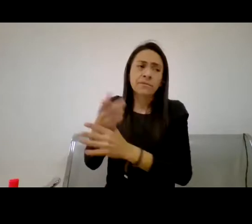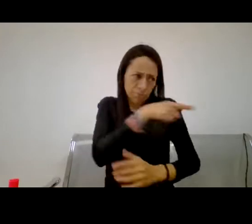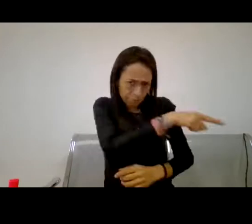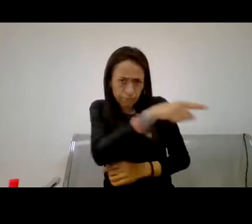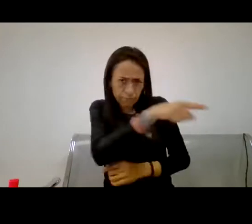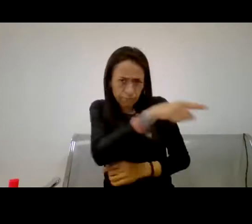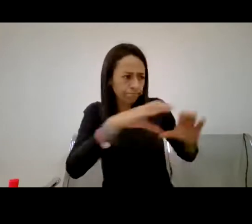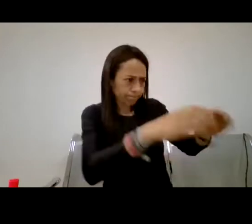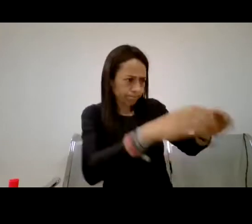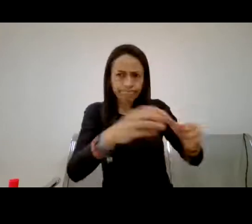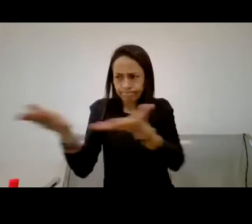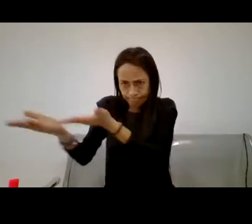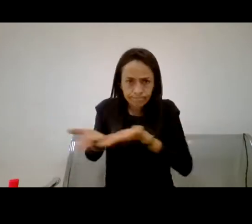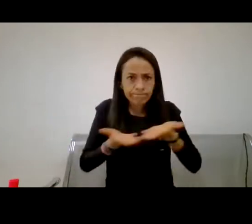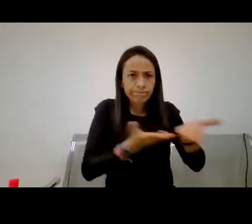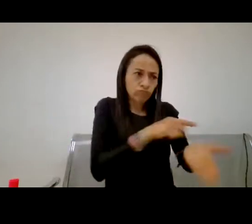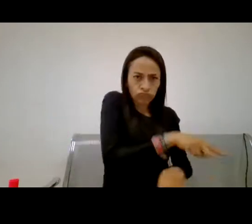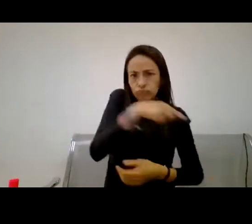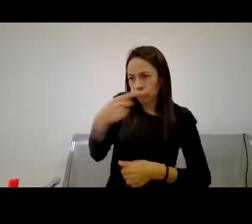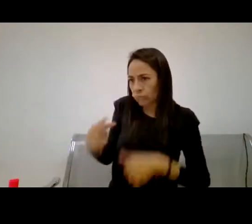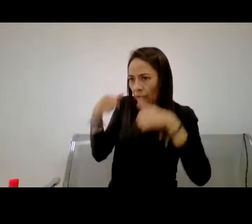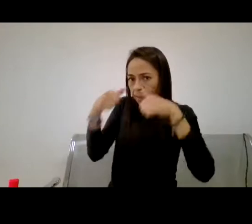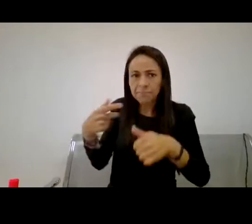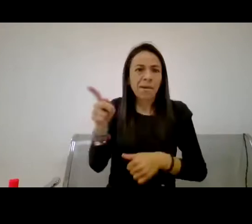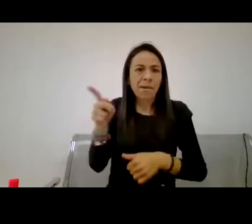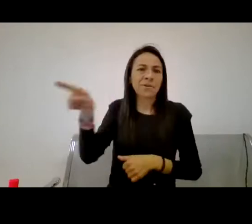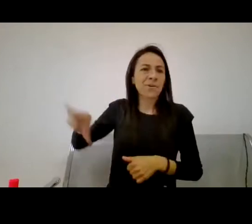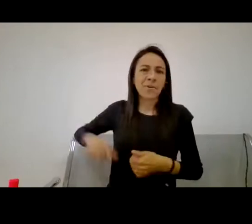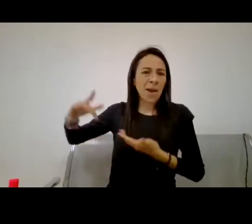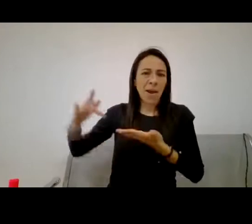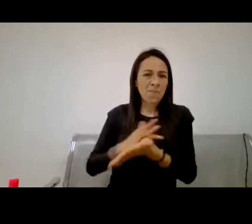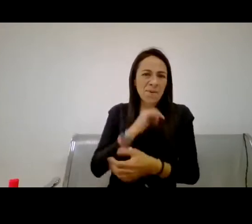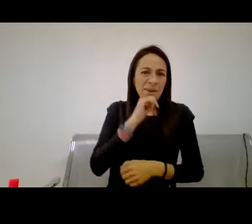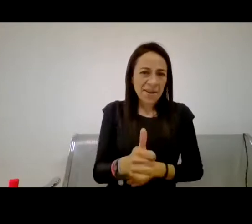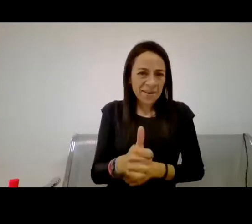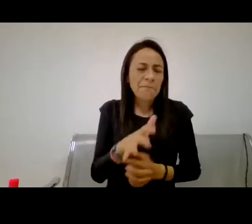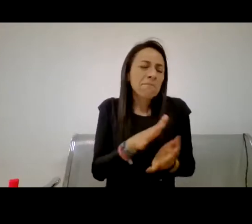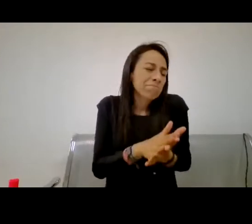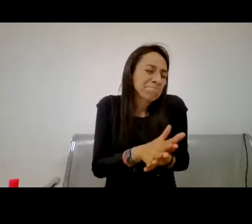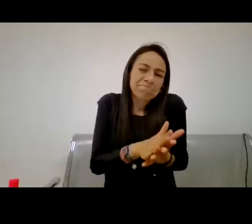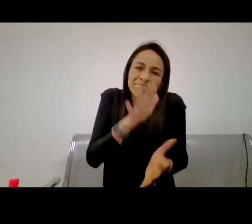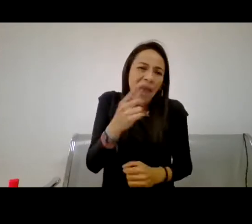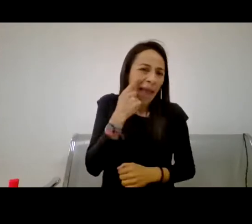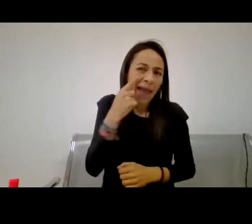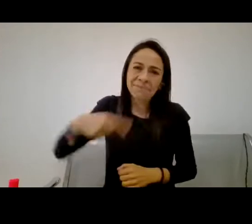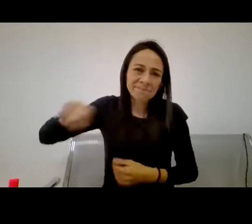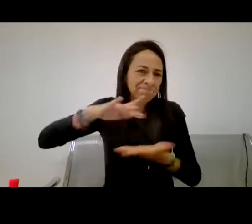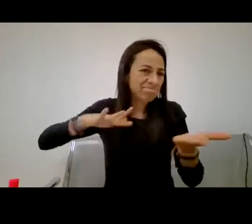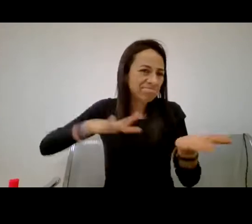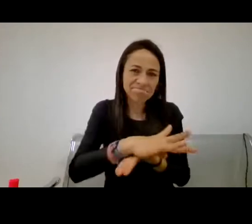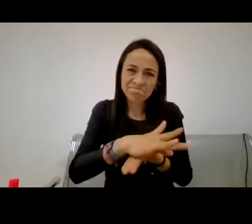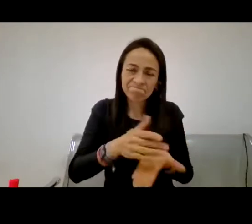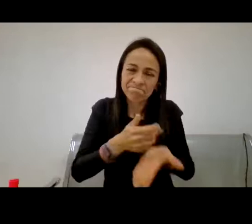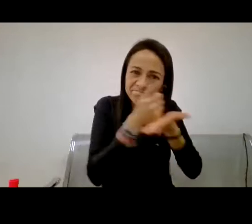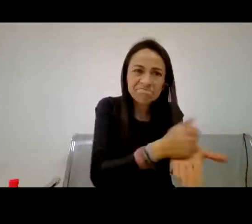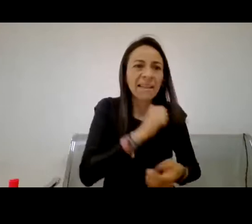de apoyo en la mayoría de los casos. Hay casos en los que sí, pero hay muchos casos en los que no, ¿no? Y hay casos en